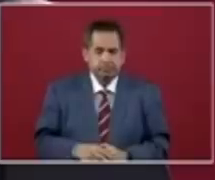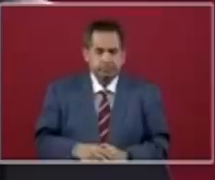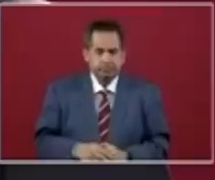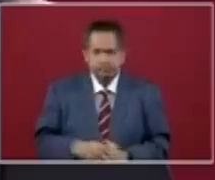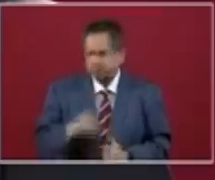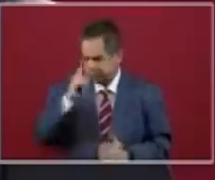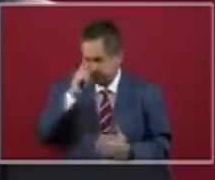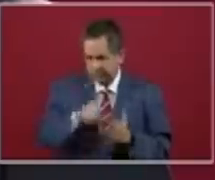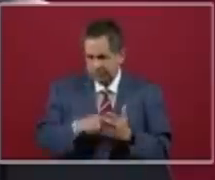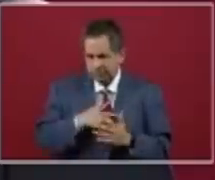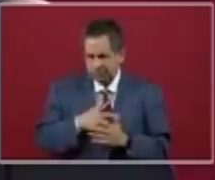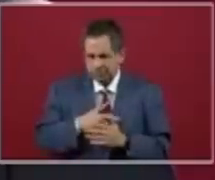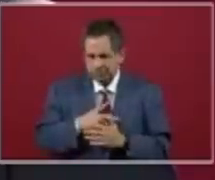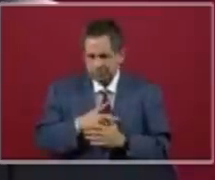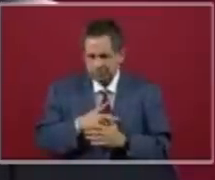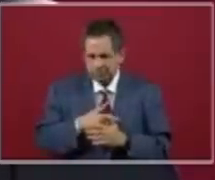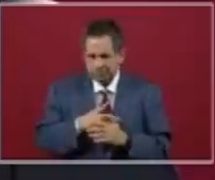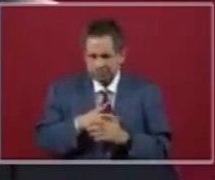creo que menos cero.